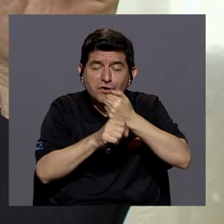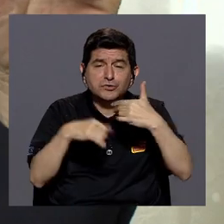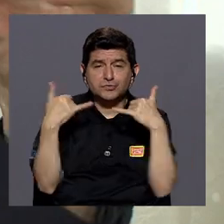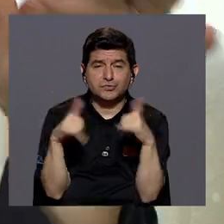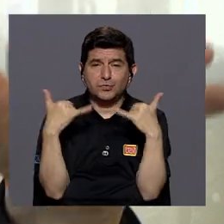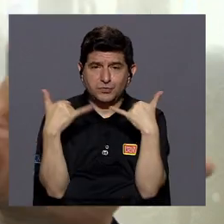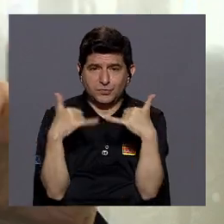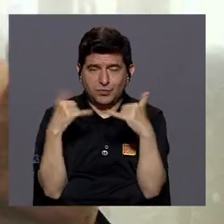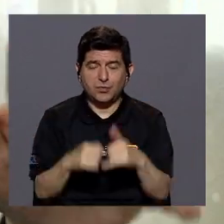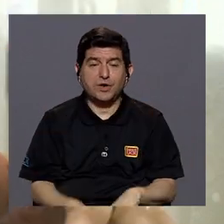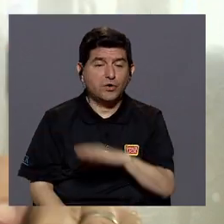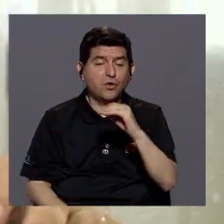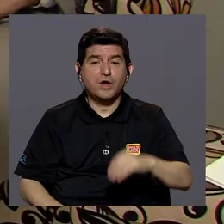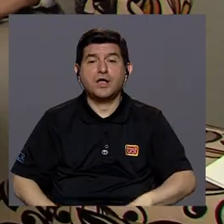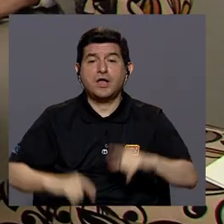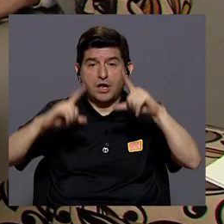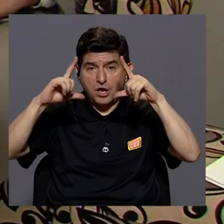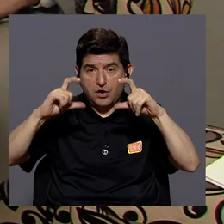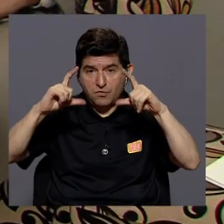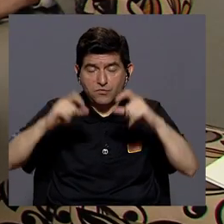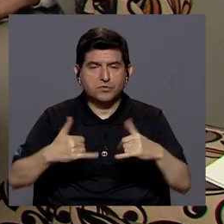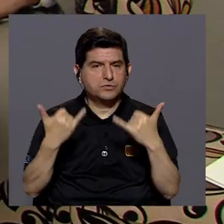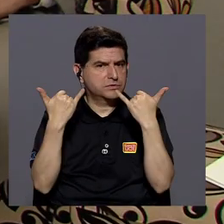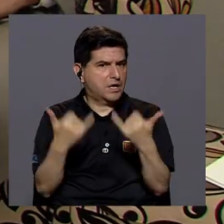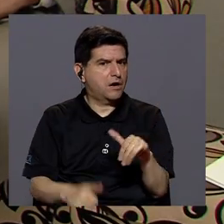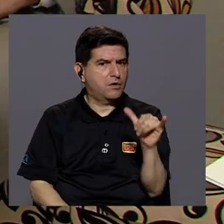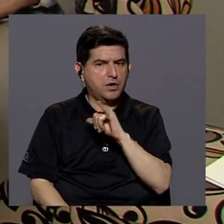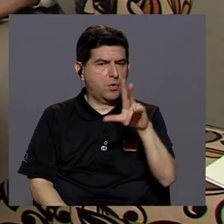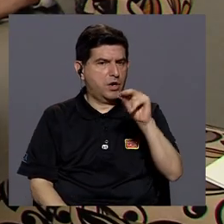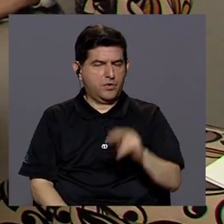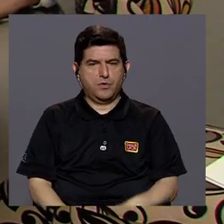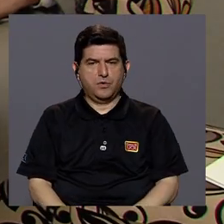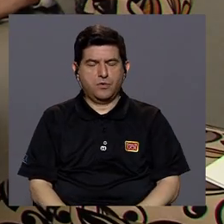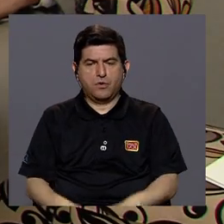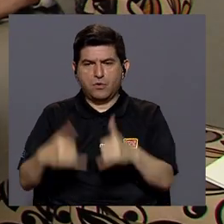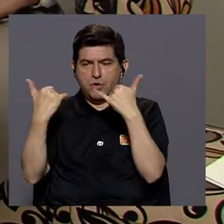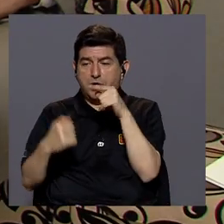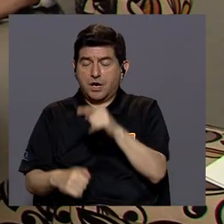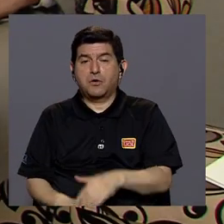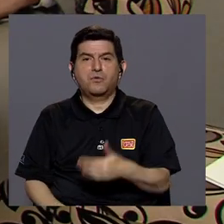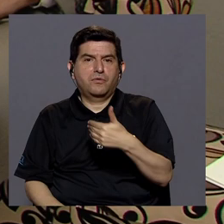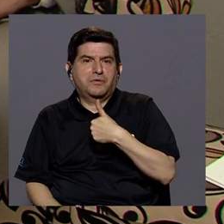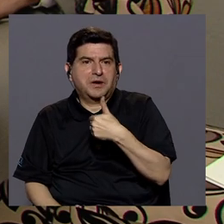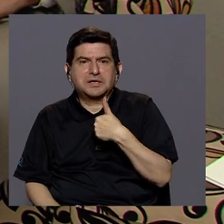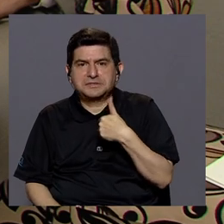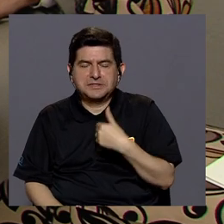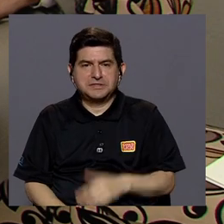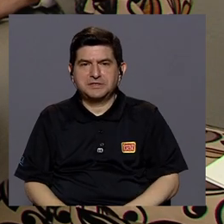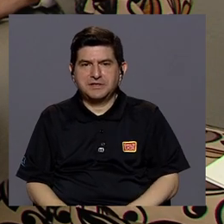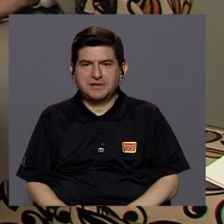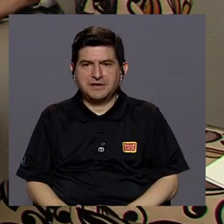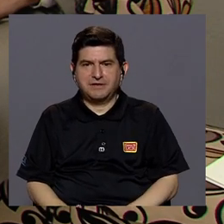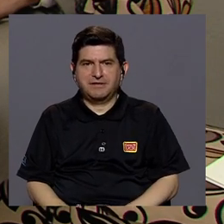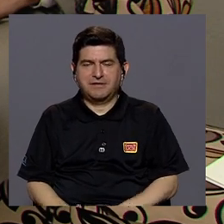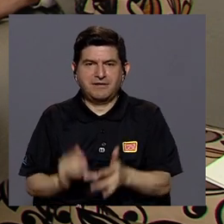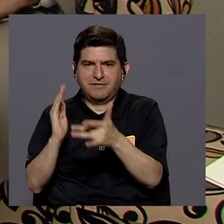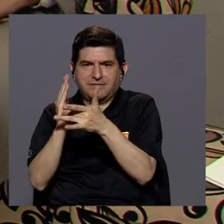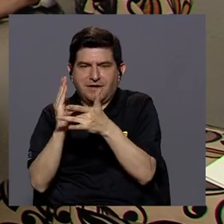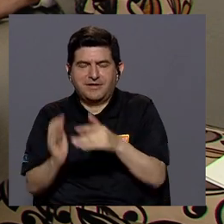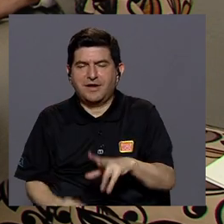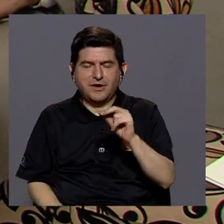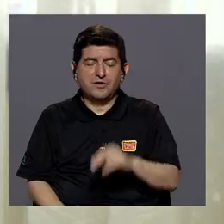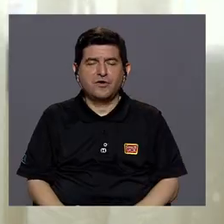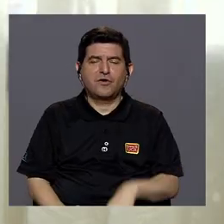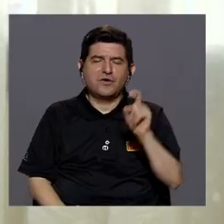y hacer las fotos, que las fotos no eran como ahora que son están en el parque. No había que sacar el